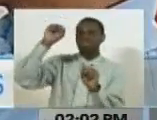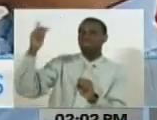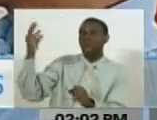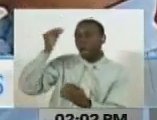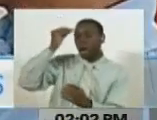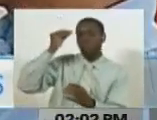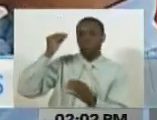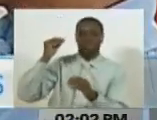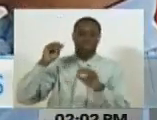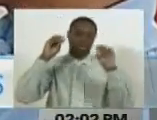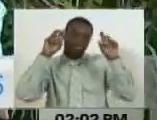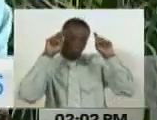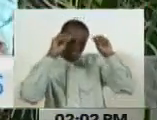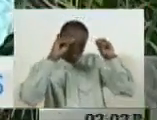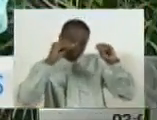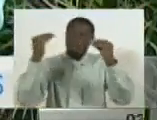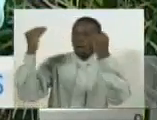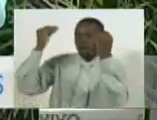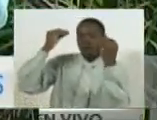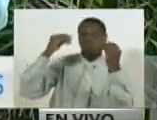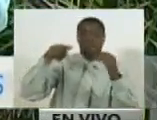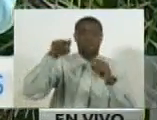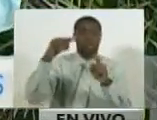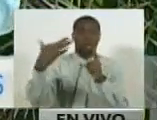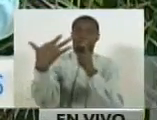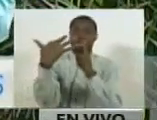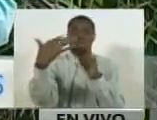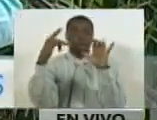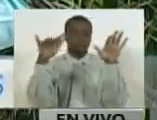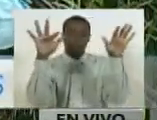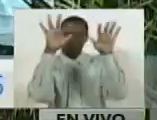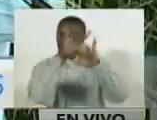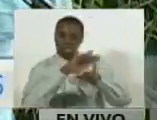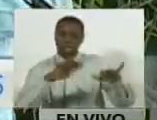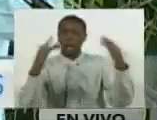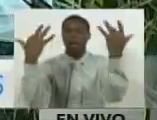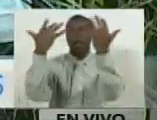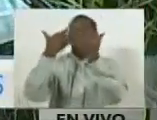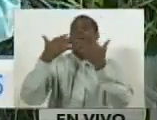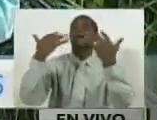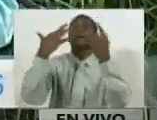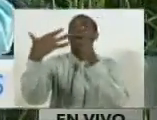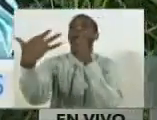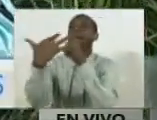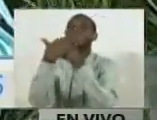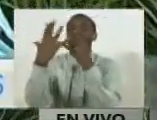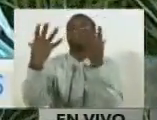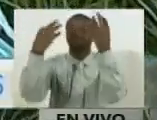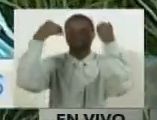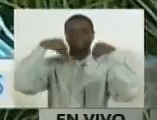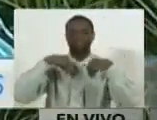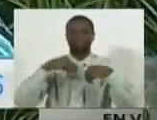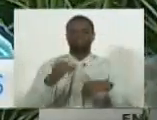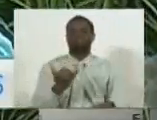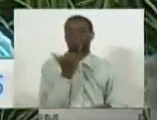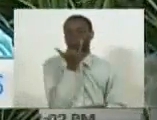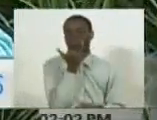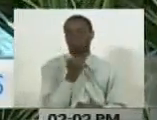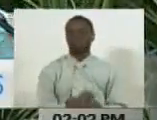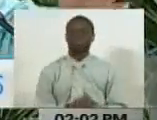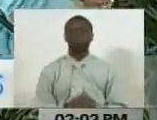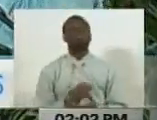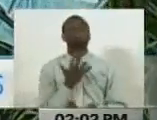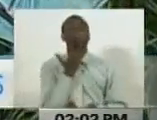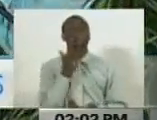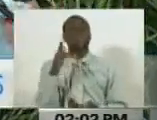a la atractiva forma en que atacan a nuestros niños o niñas. La otra vez descubrí que hay una página